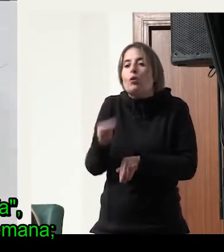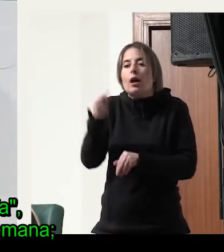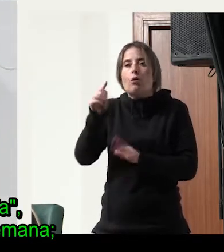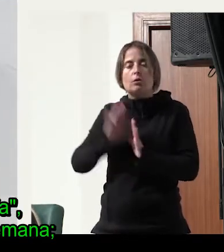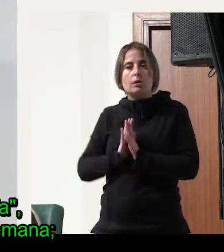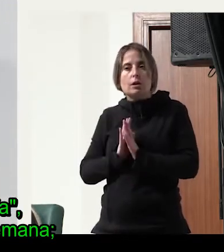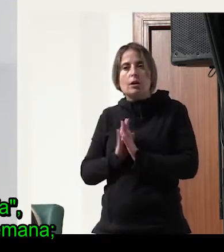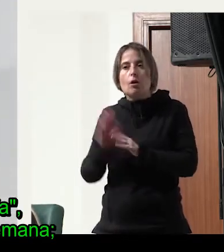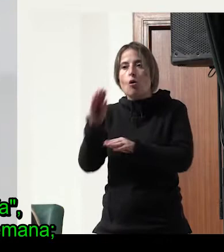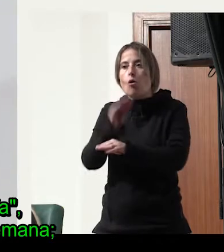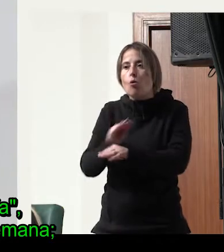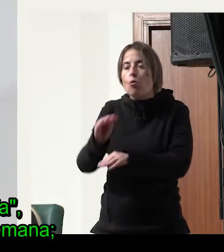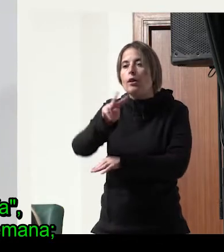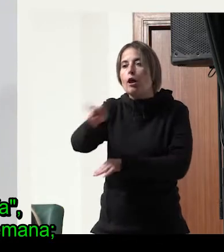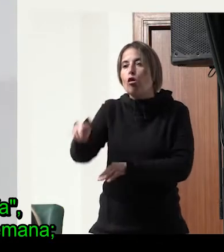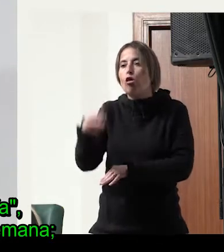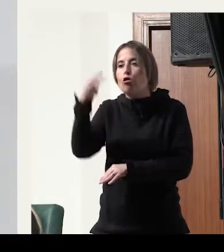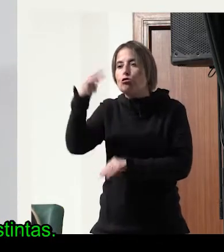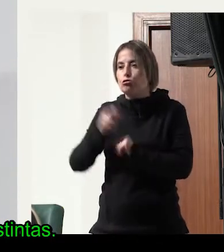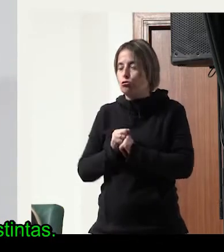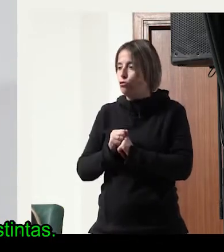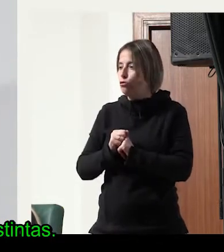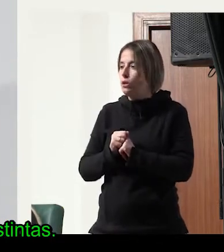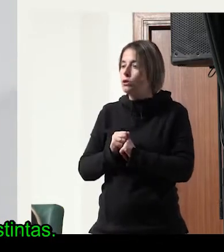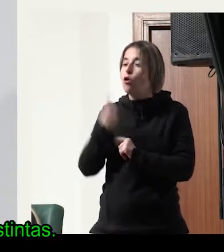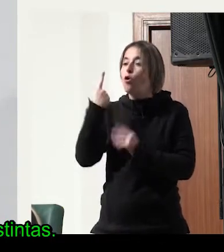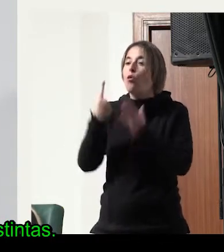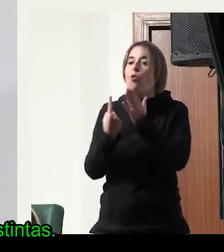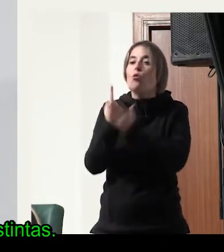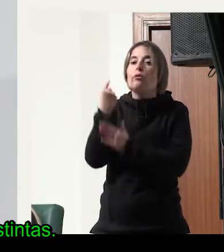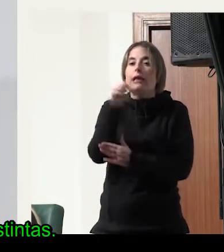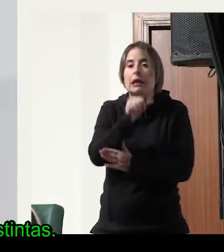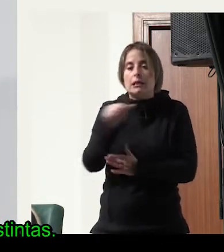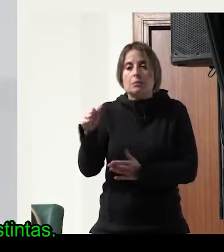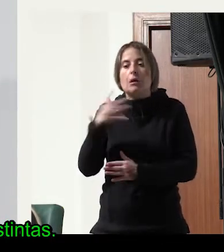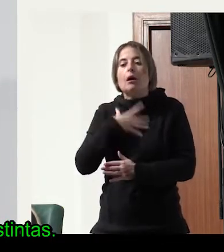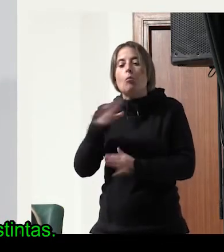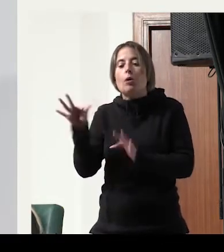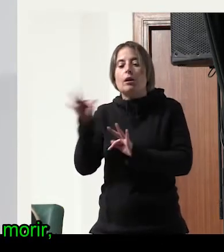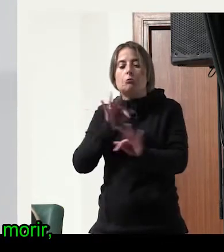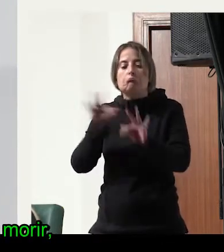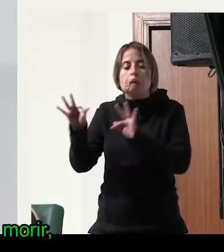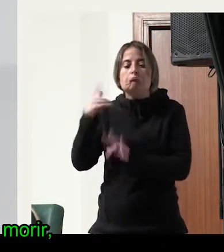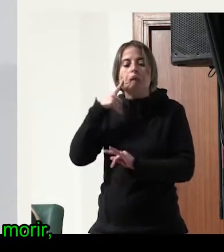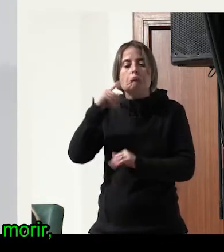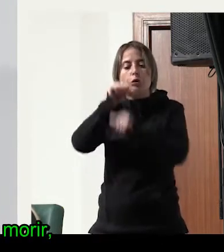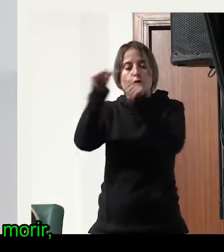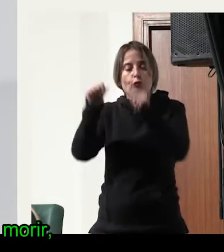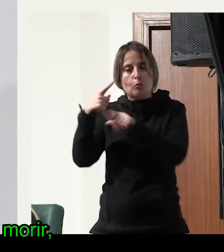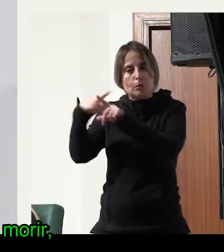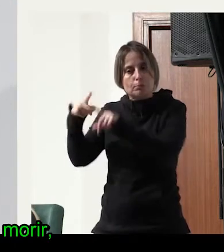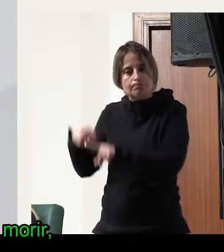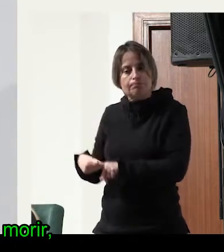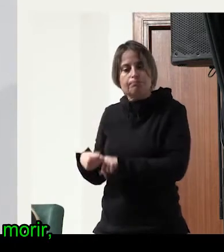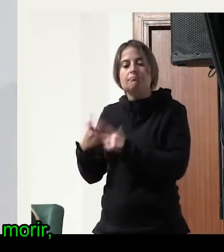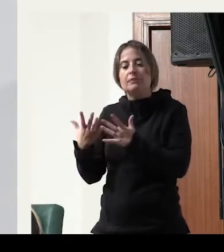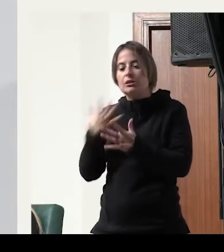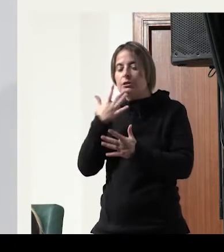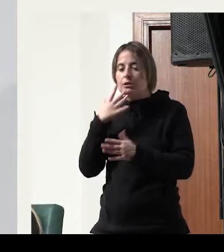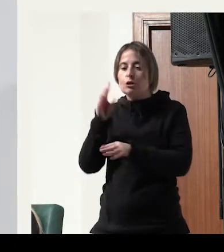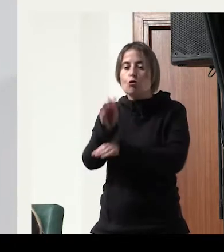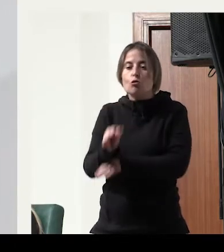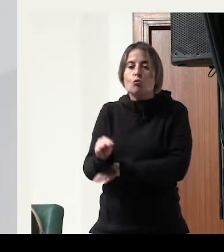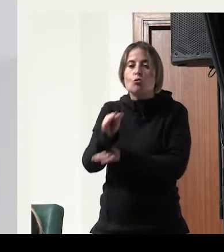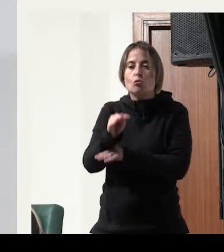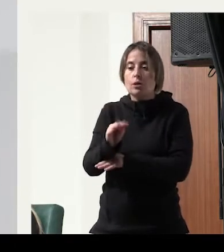horas al día, o voy a cuidar un día a la semana. Quiero decir, se pueden hacer fórmulas muy distintas, ¿no? Uh-huh. Pero claro, si seguimos cuidando hasta morir,